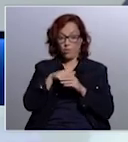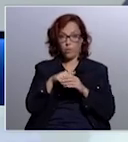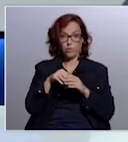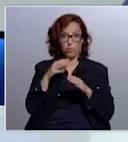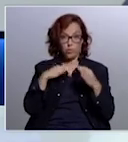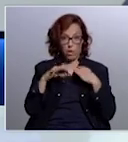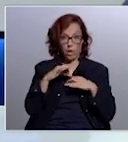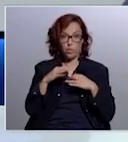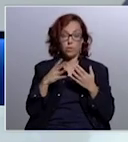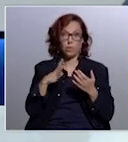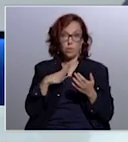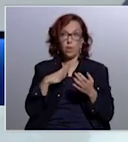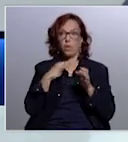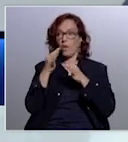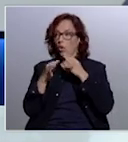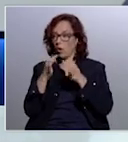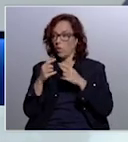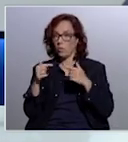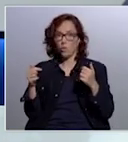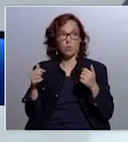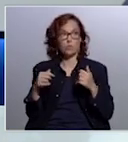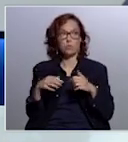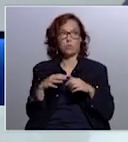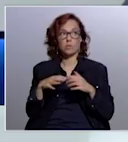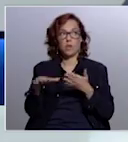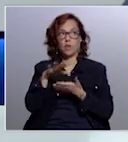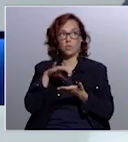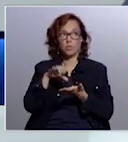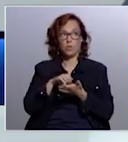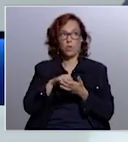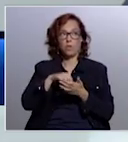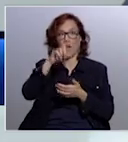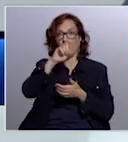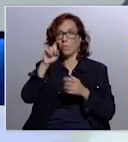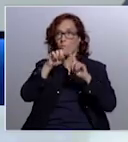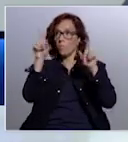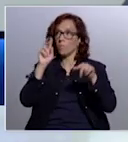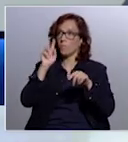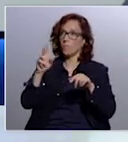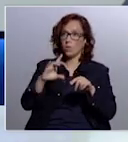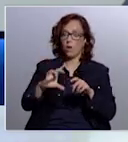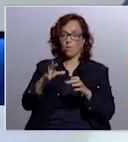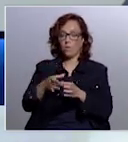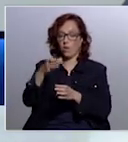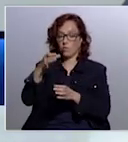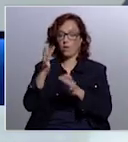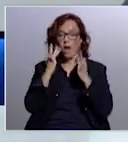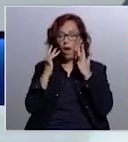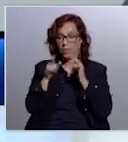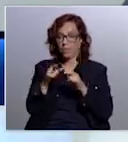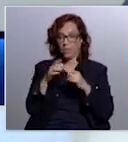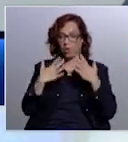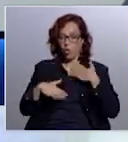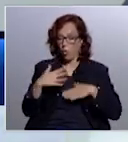patrimoniales que sean nosotros dialogamos con artefactos estéticos en toda la ciudad en los graffitis moore en el diseño de un vaso en la ropa y